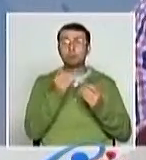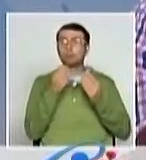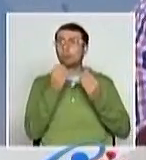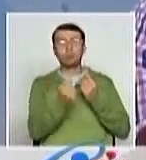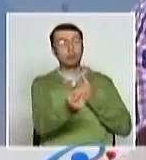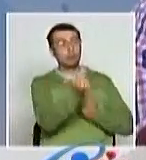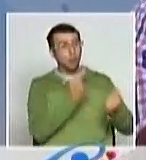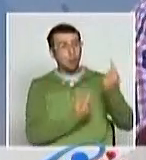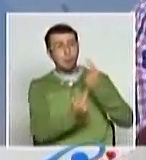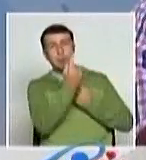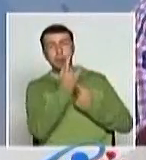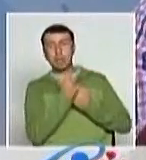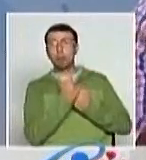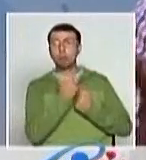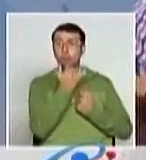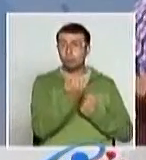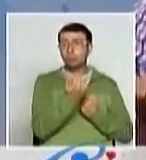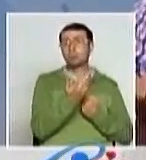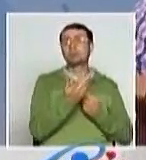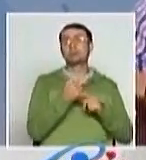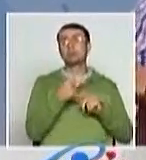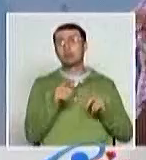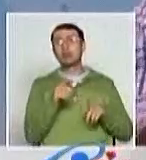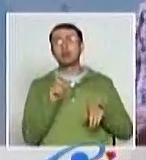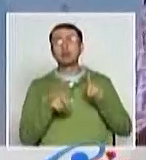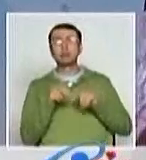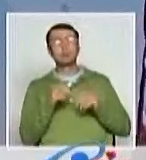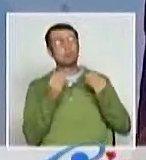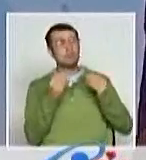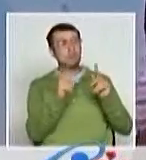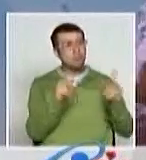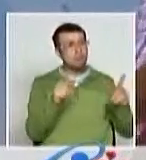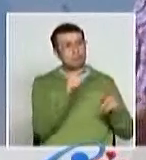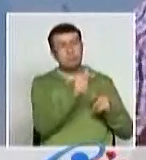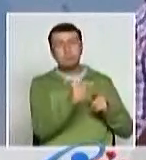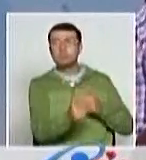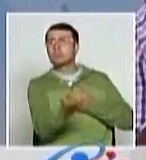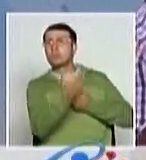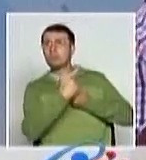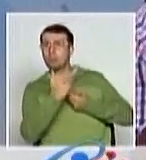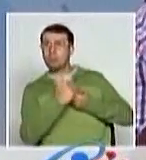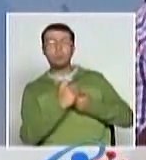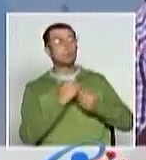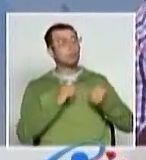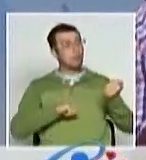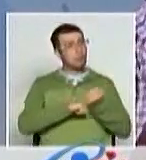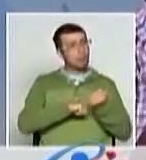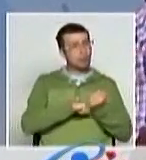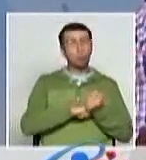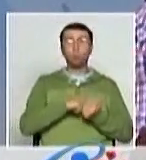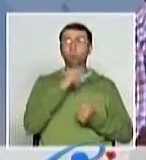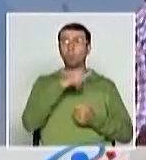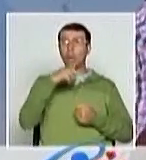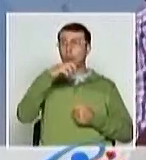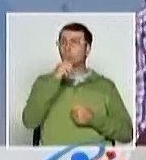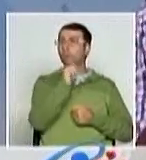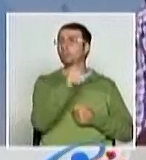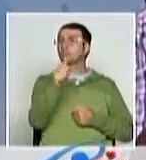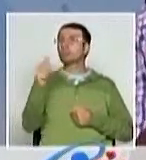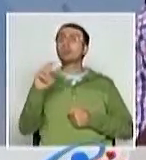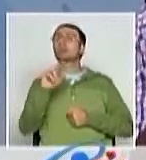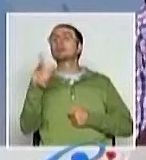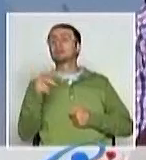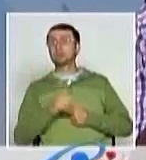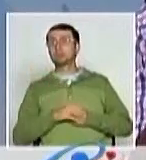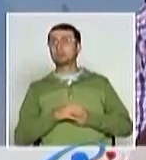pacientes pero muchos de esos pacientes continúan ese proceso de apoyo profesional con Los profesionales como es el